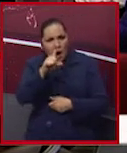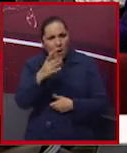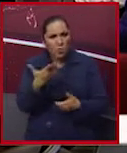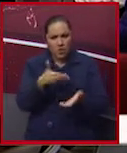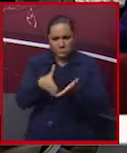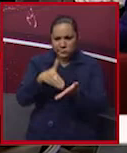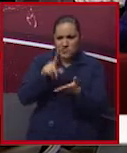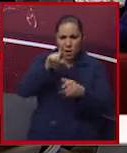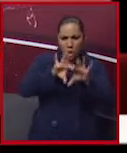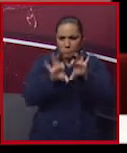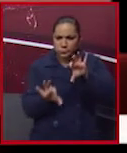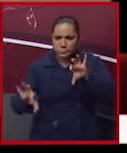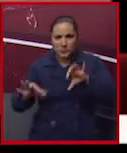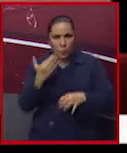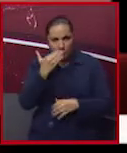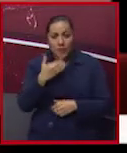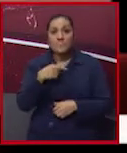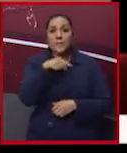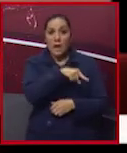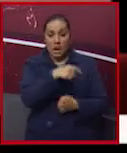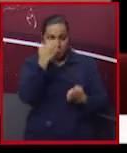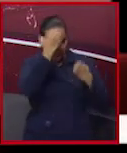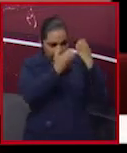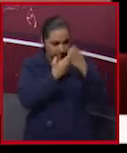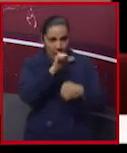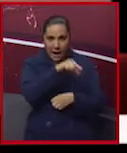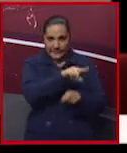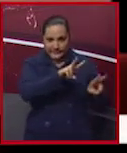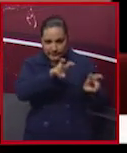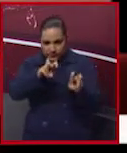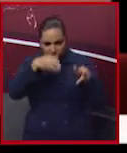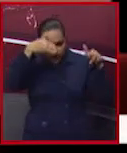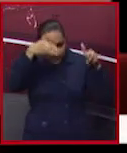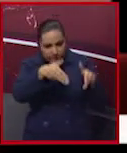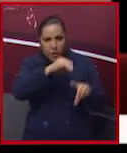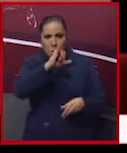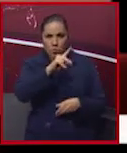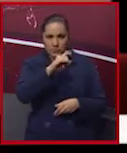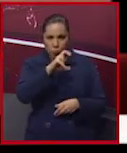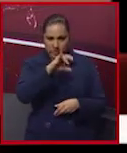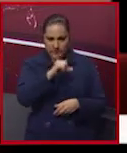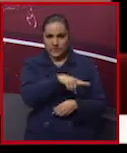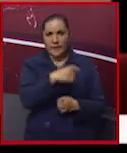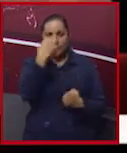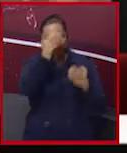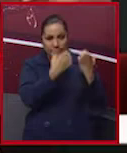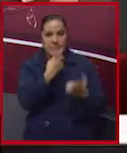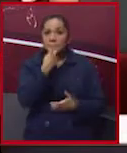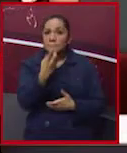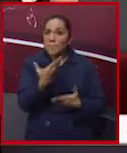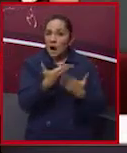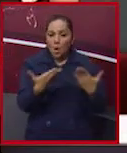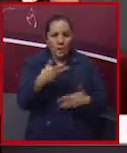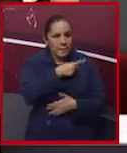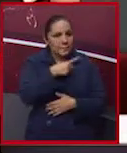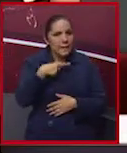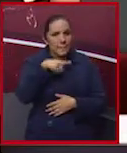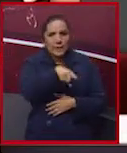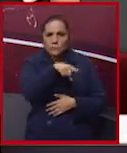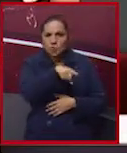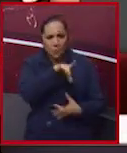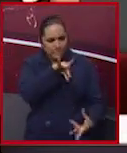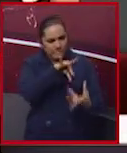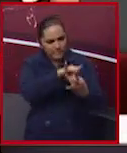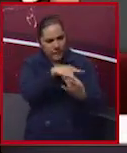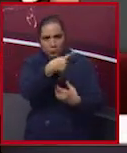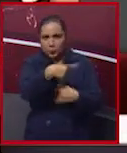explicó que en una revisión hecha a la jurisprudencia se observó que la respuesta típica es mantener el status quo, es decir, no